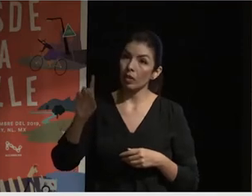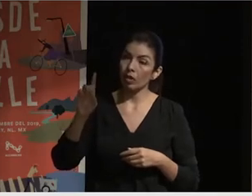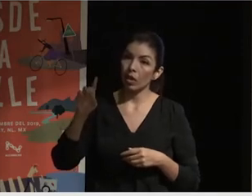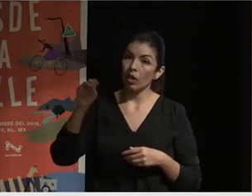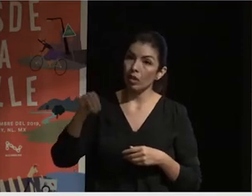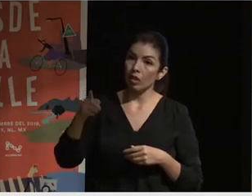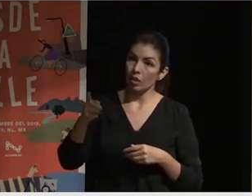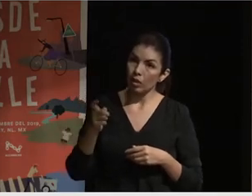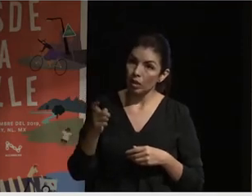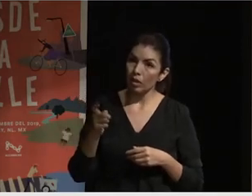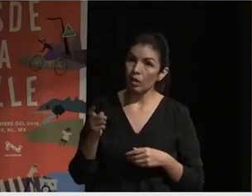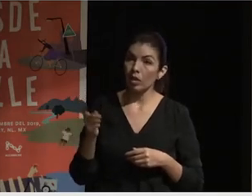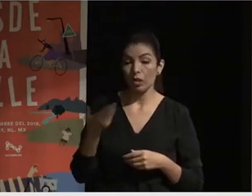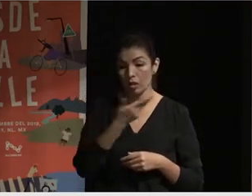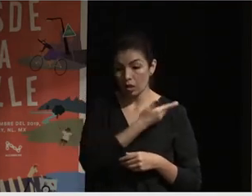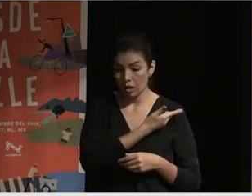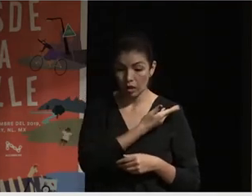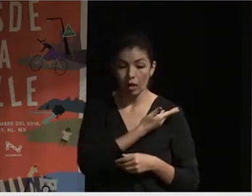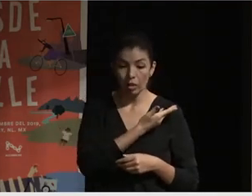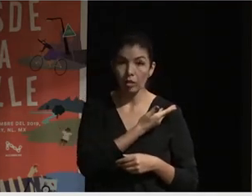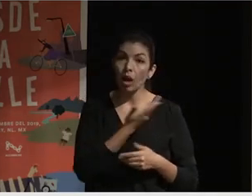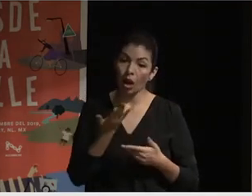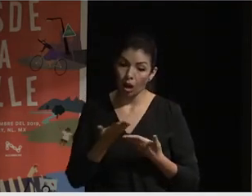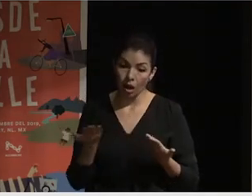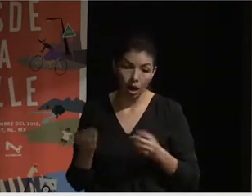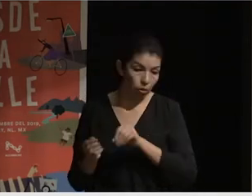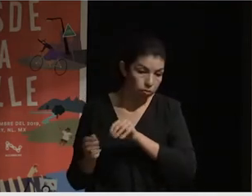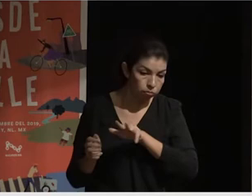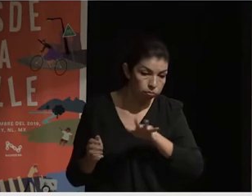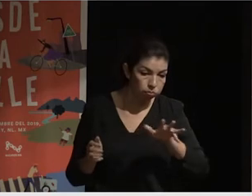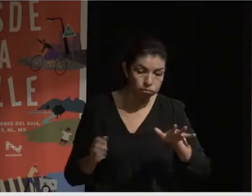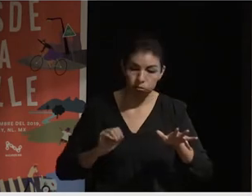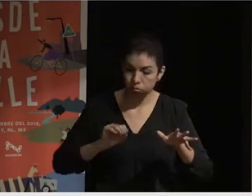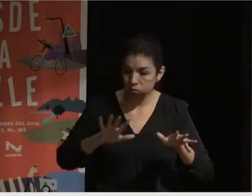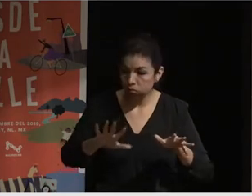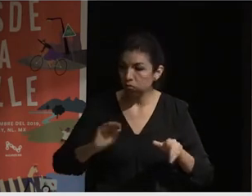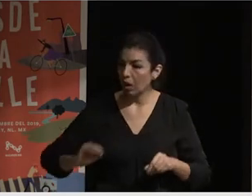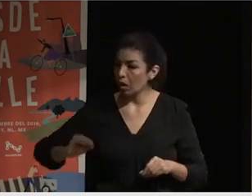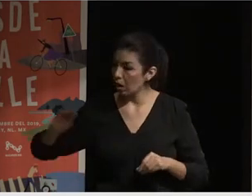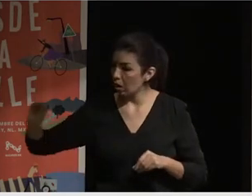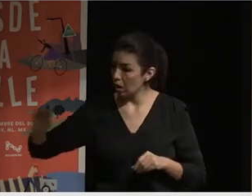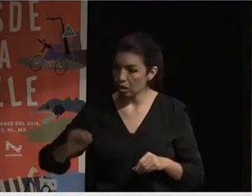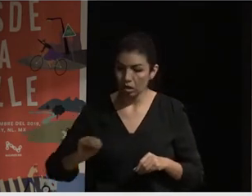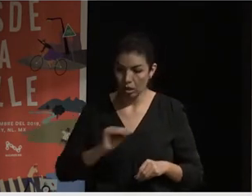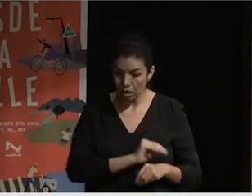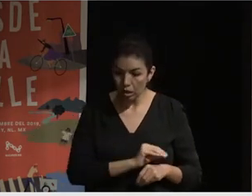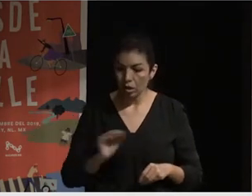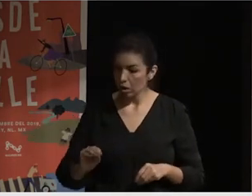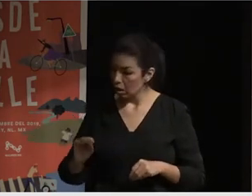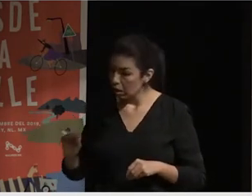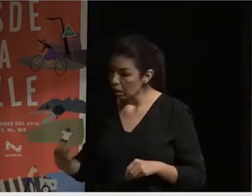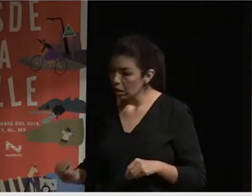que ya se han apropiado el concepto de gentrificación. Entonces, también ahorita en la academia hay muchos que dicen, no le entres, y todos los chavos que descubren